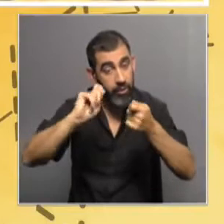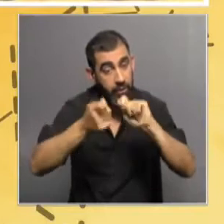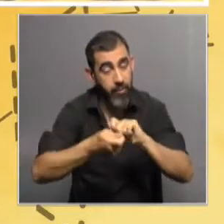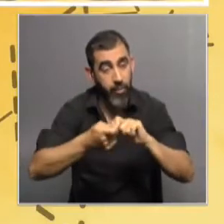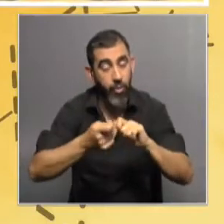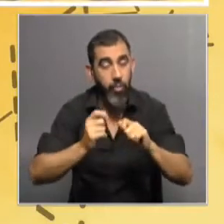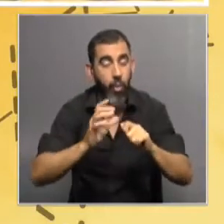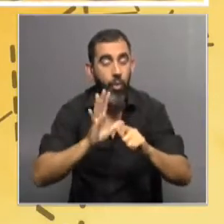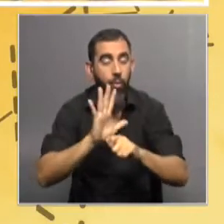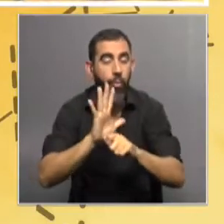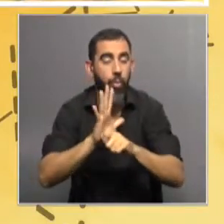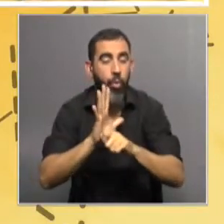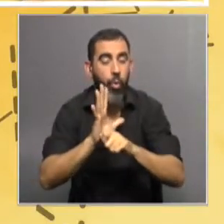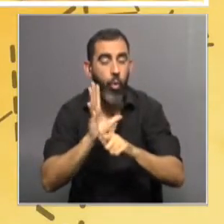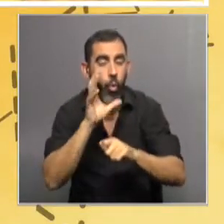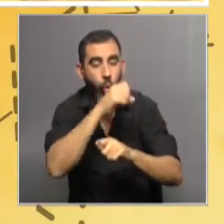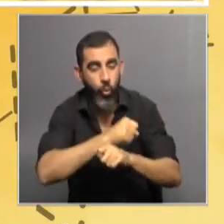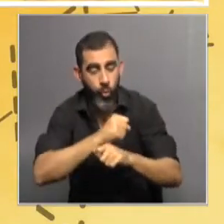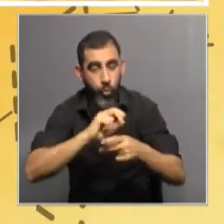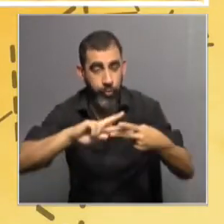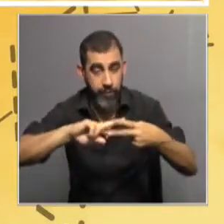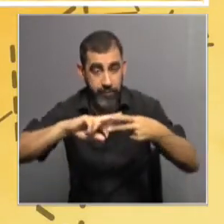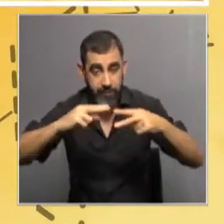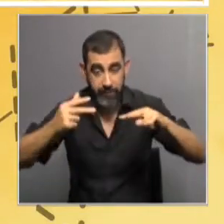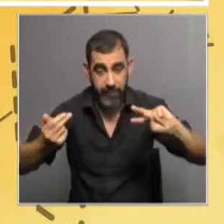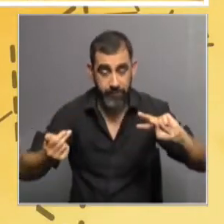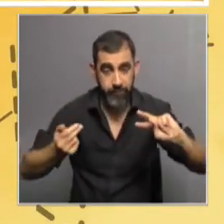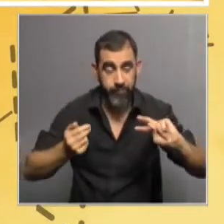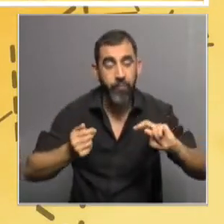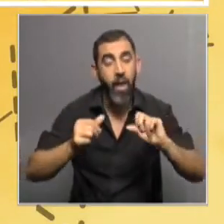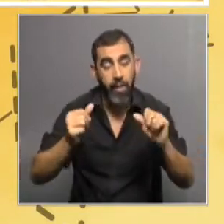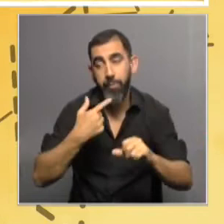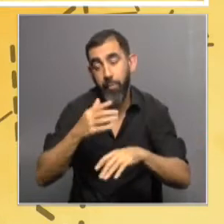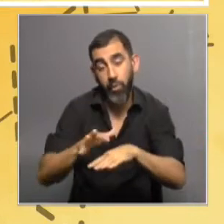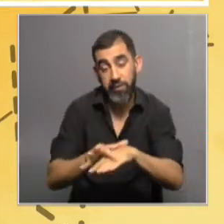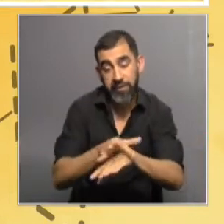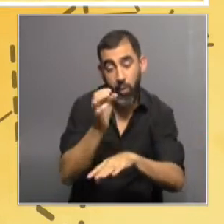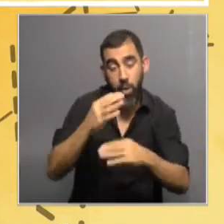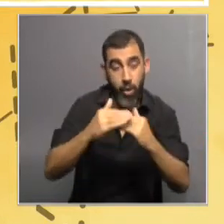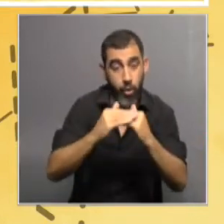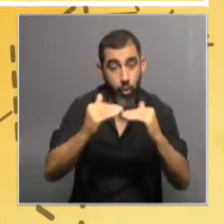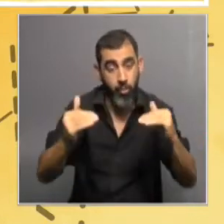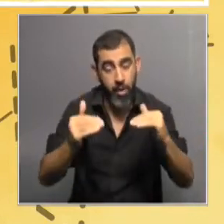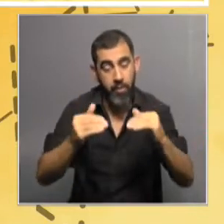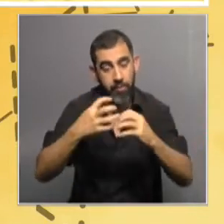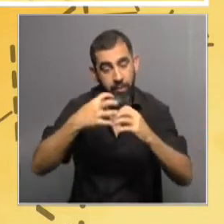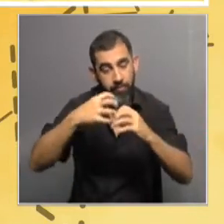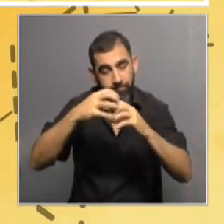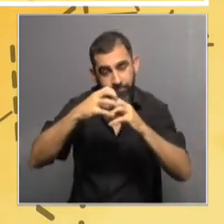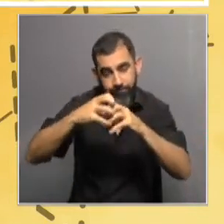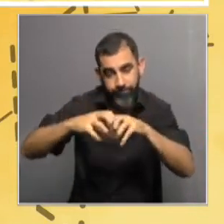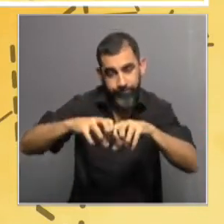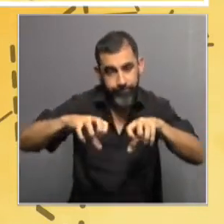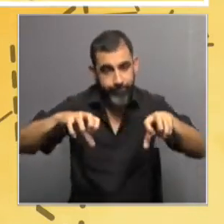codificación de proteínas y señales celulares y hace que una célula normal empiece a dividirse y